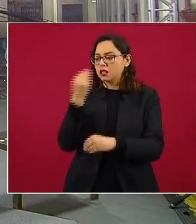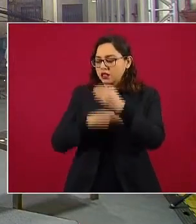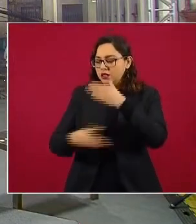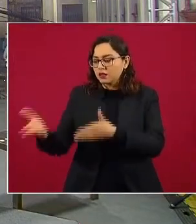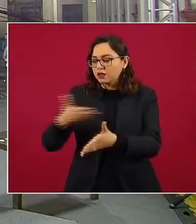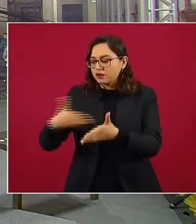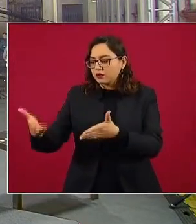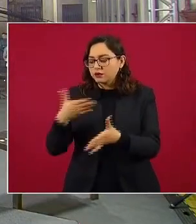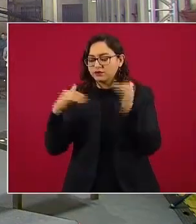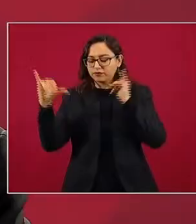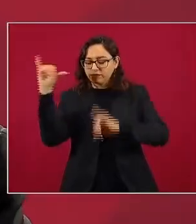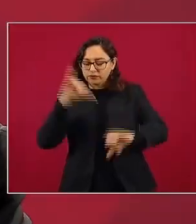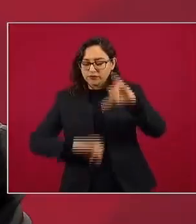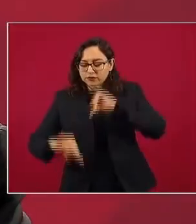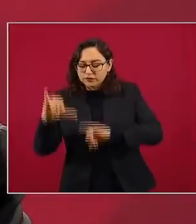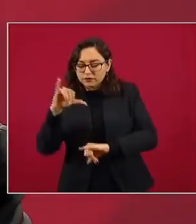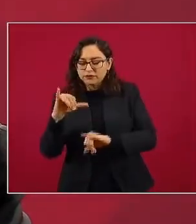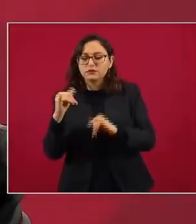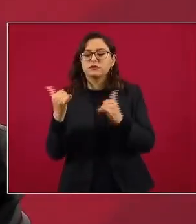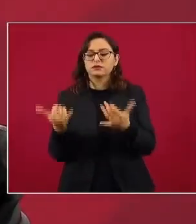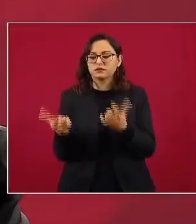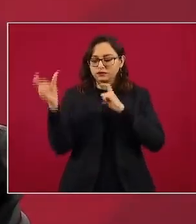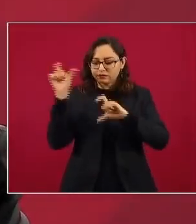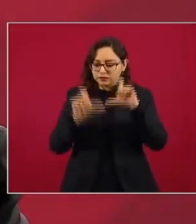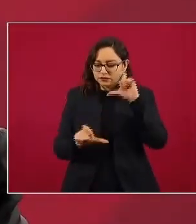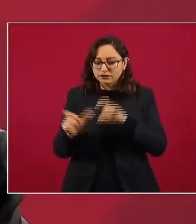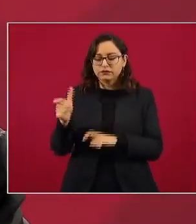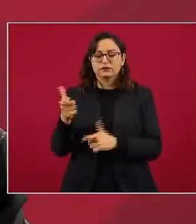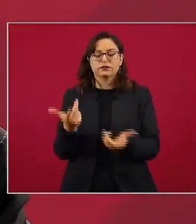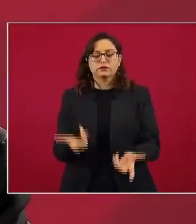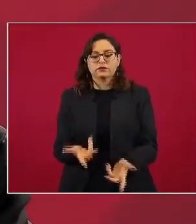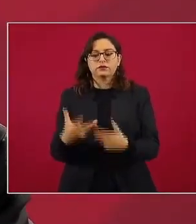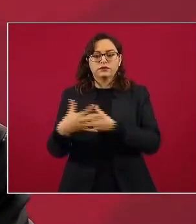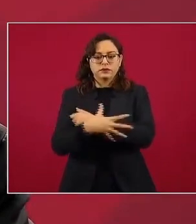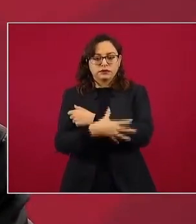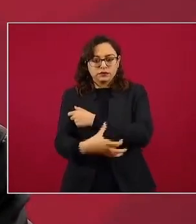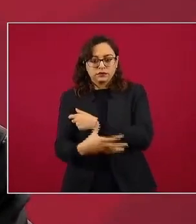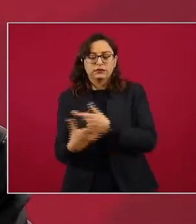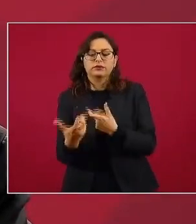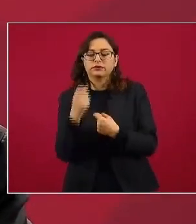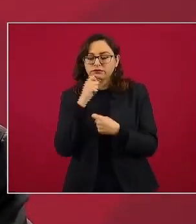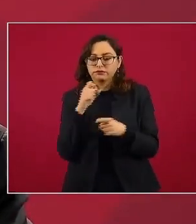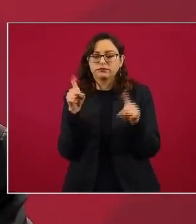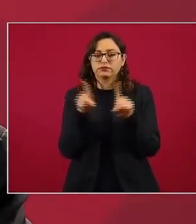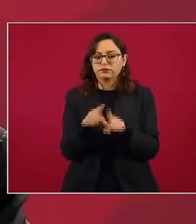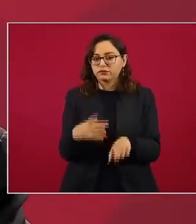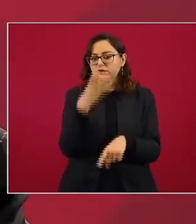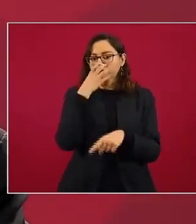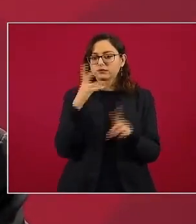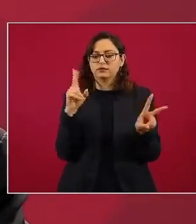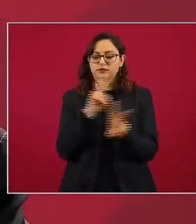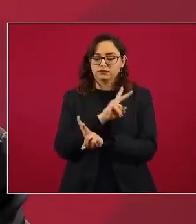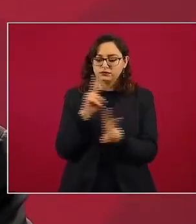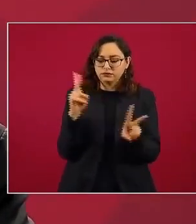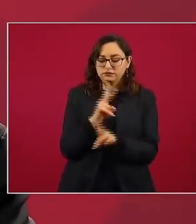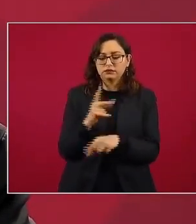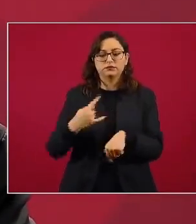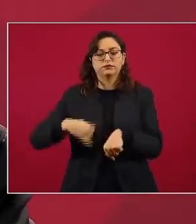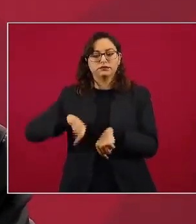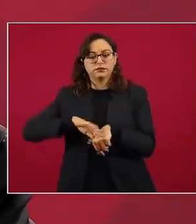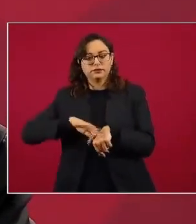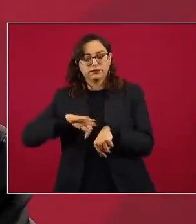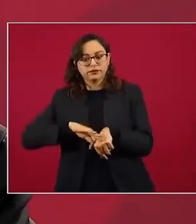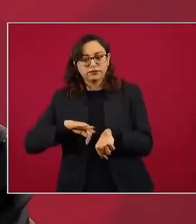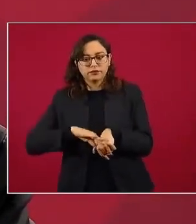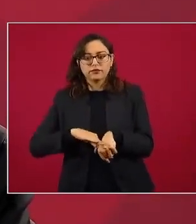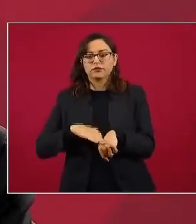los químicos, los asistentes médicos, los radiólogos, los camilleros, los sinaloterapeutas, el personal de farmacias, el